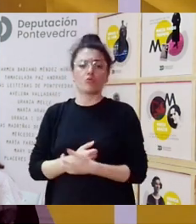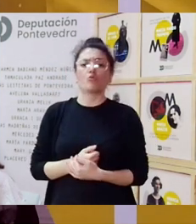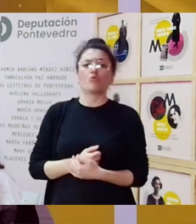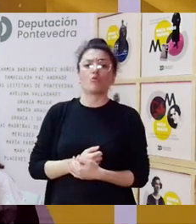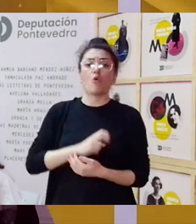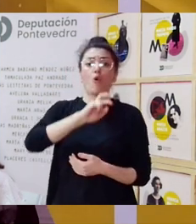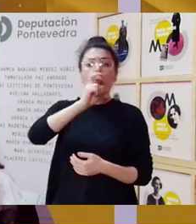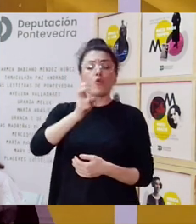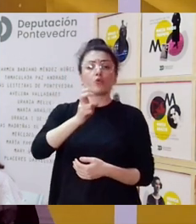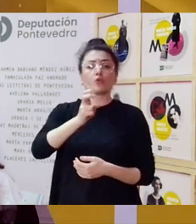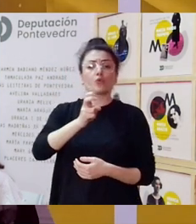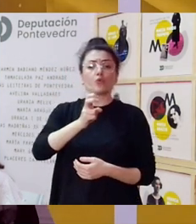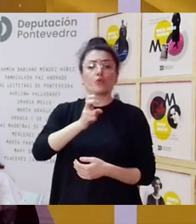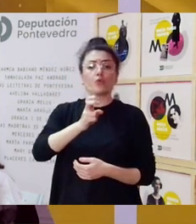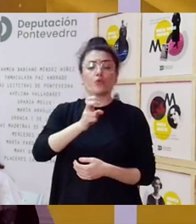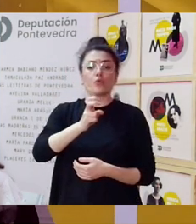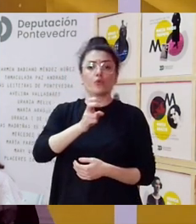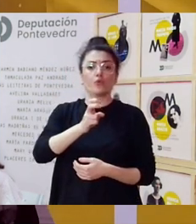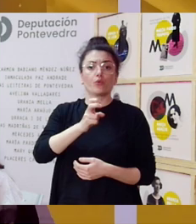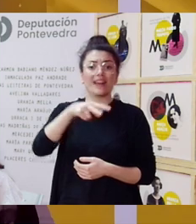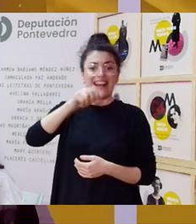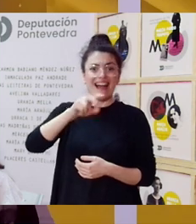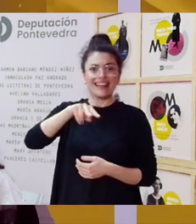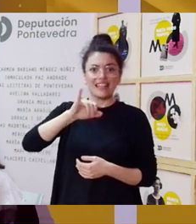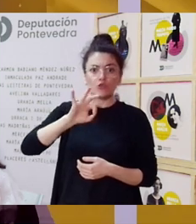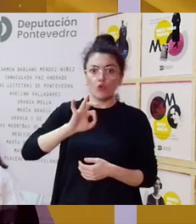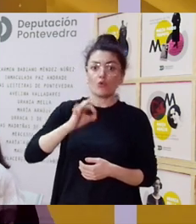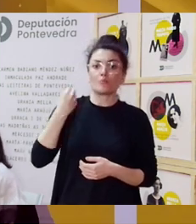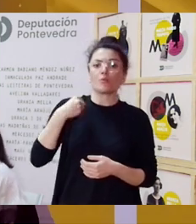Nanito estaba en algún tema de ferrocarril